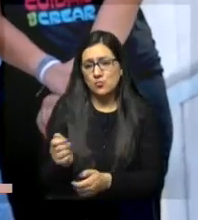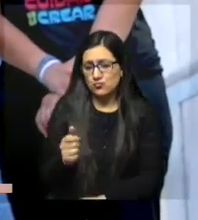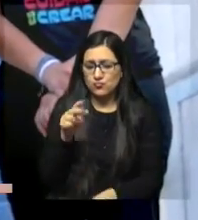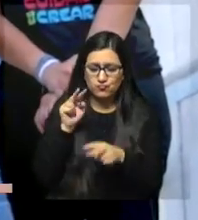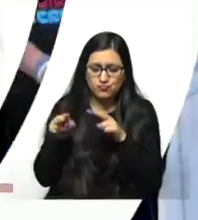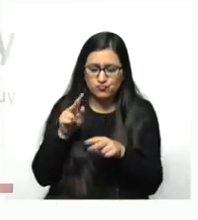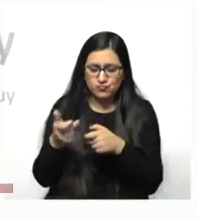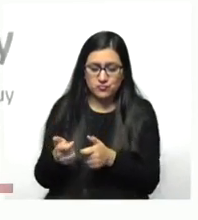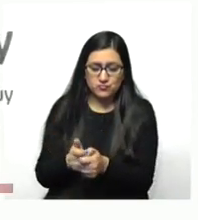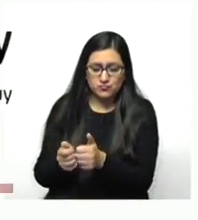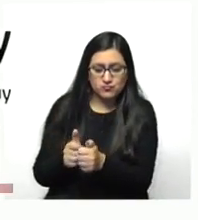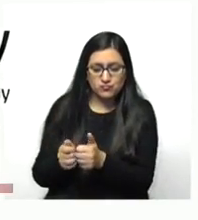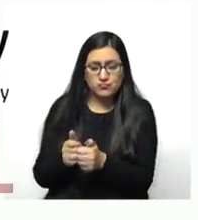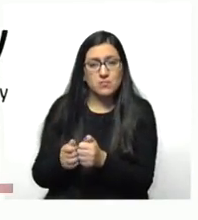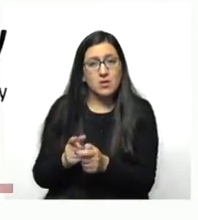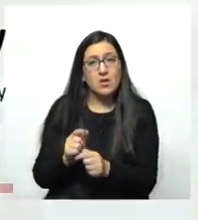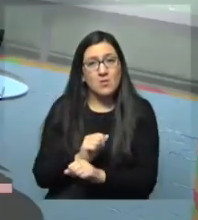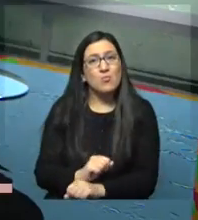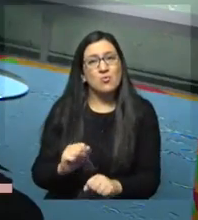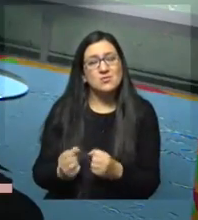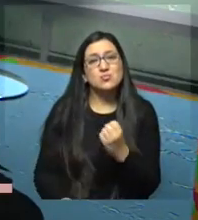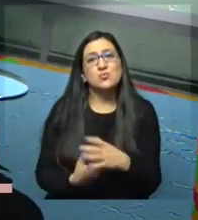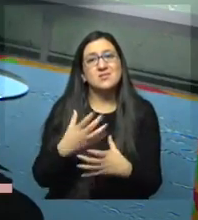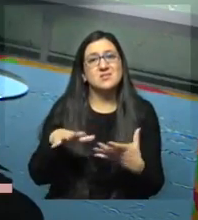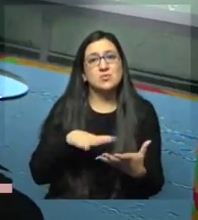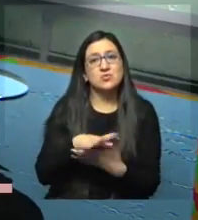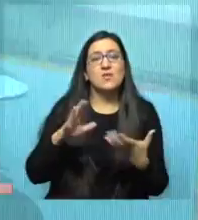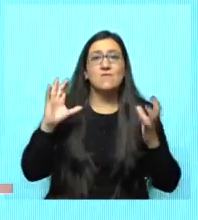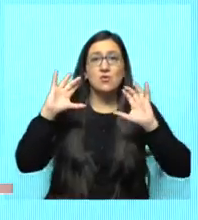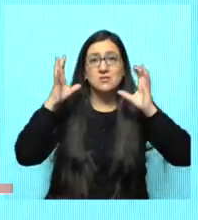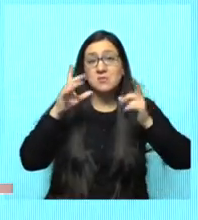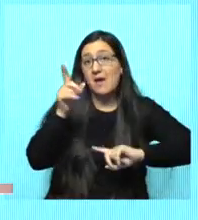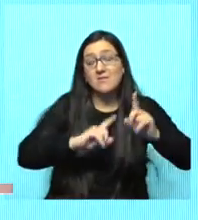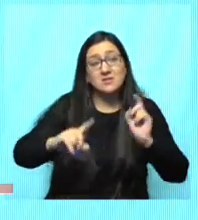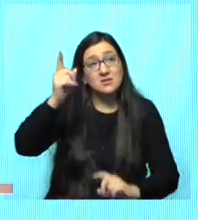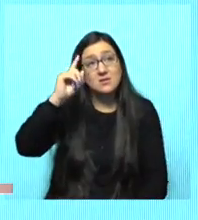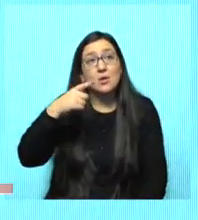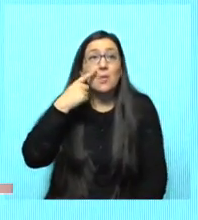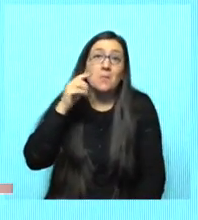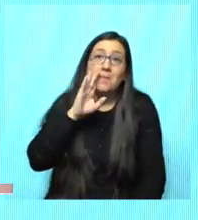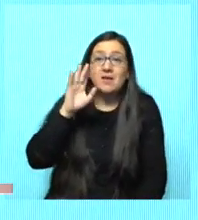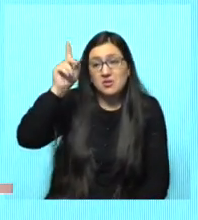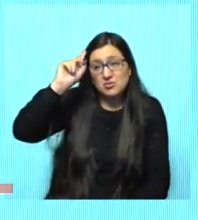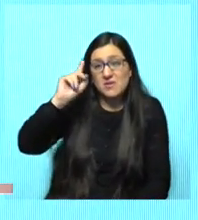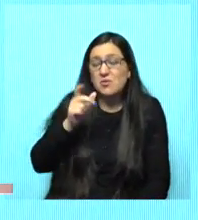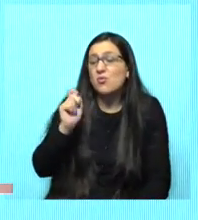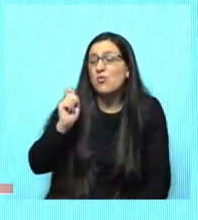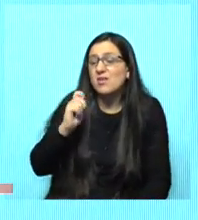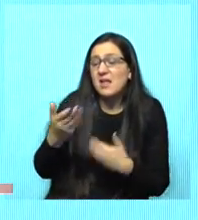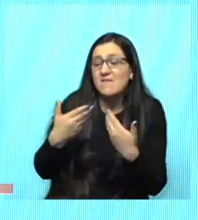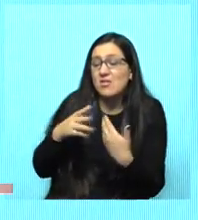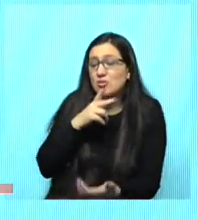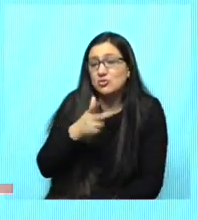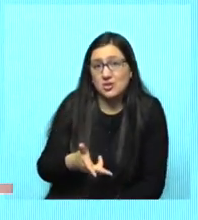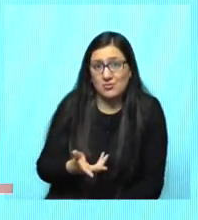importante donde se puede surgir cualquier situación de violencia también, porque uno a veces no sabe con quién está hablando, no sabe quién está del otro lado. Incluso para los